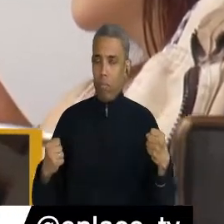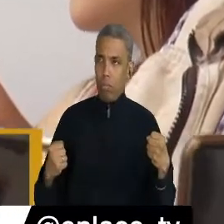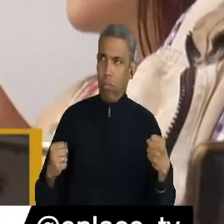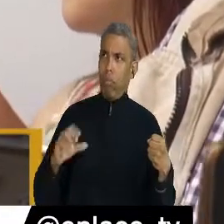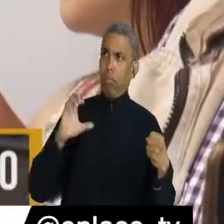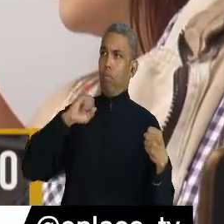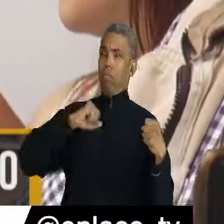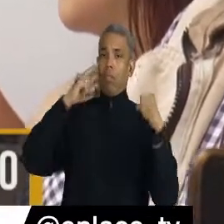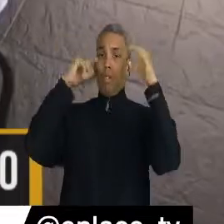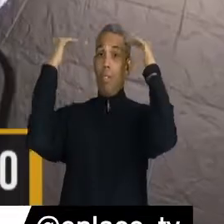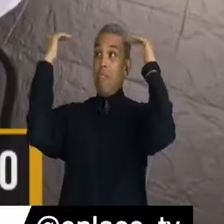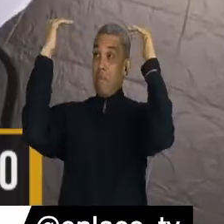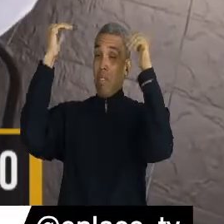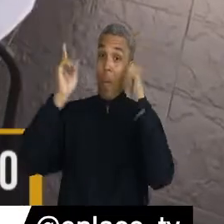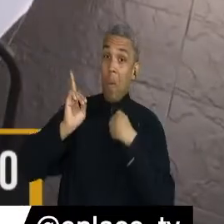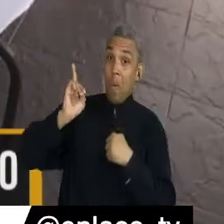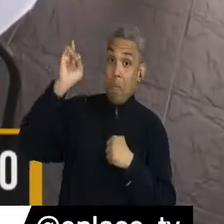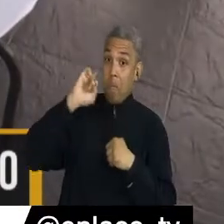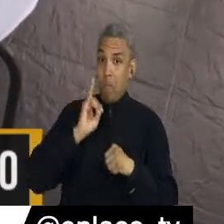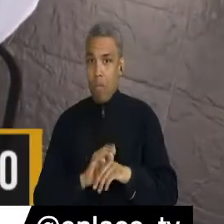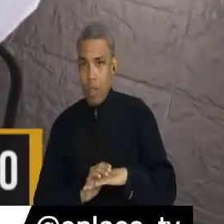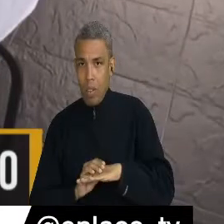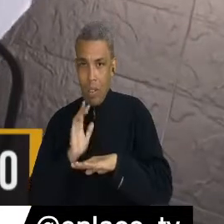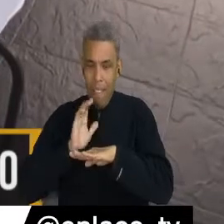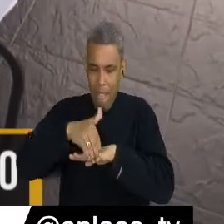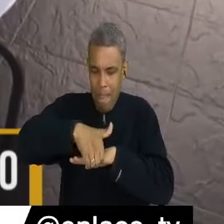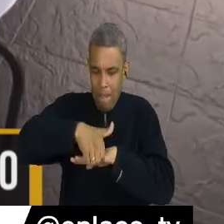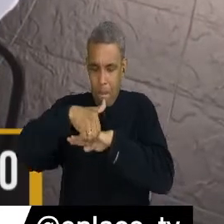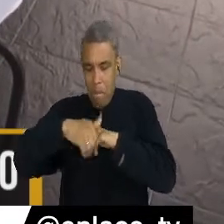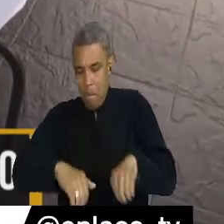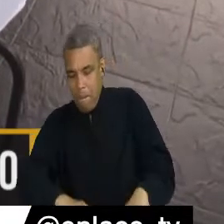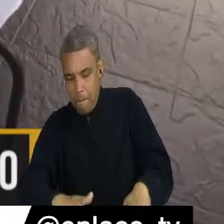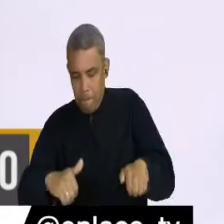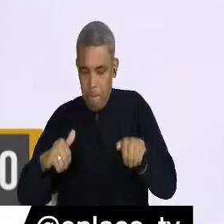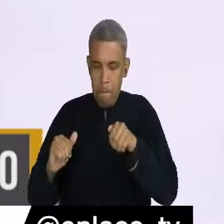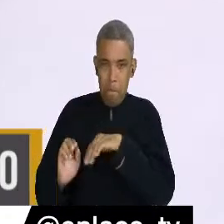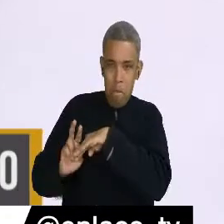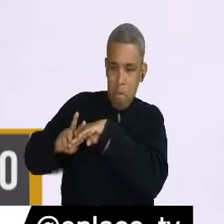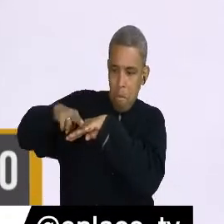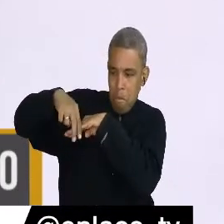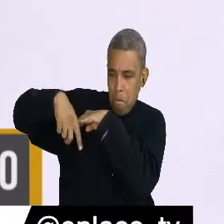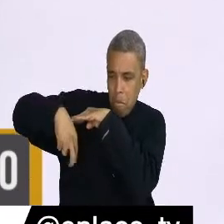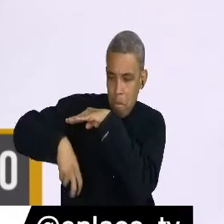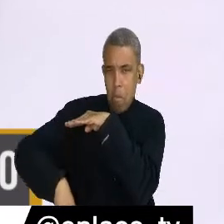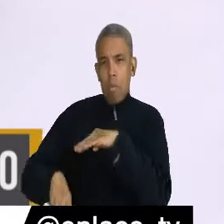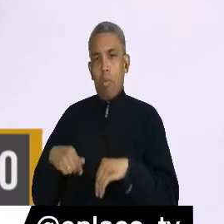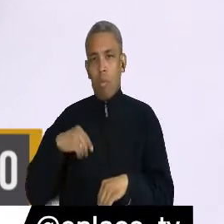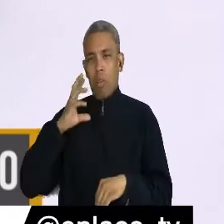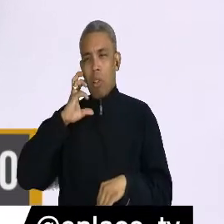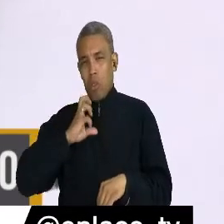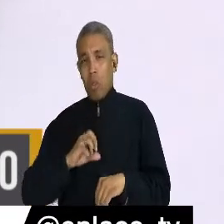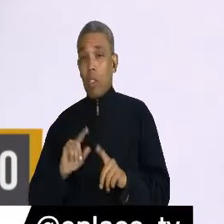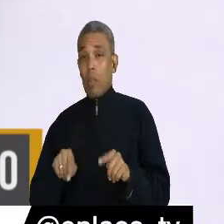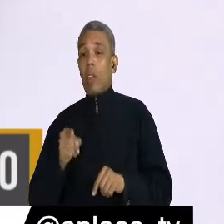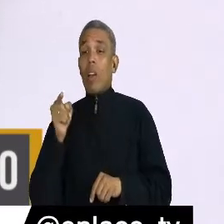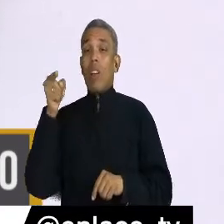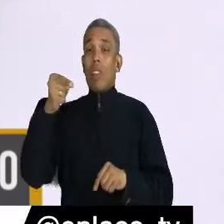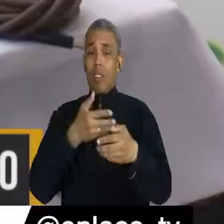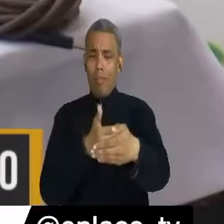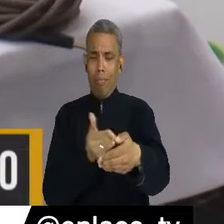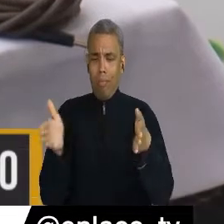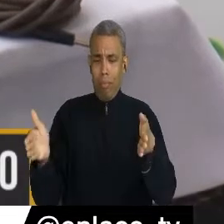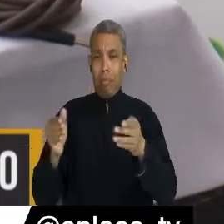sacristía. Y aparte del tema del delito, ha sido también el tema de que infringieron el sagrario del templo,